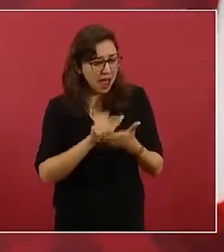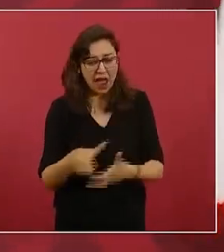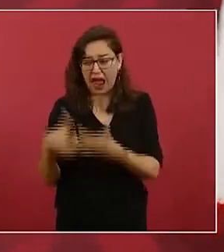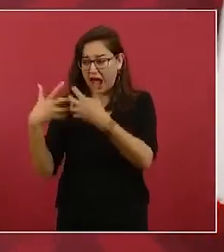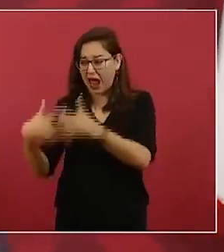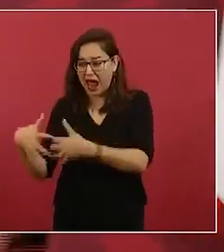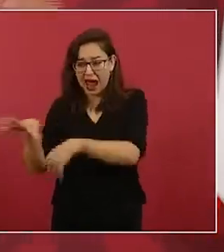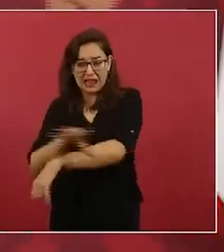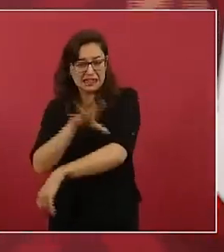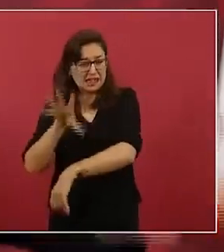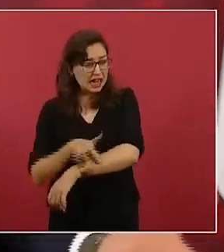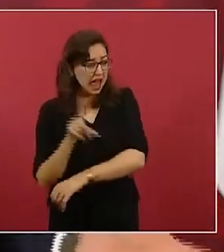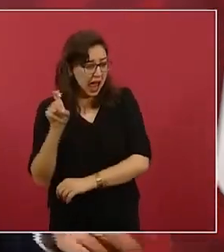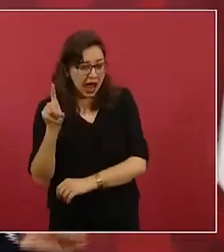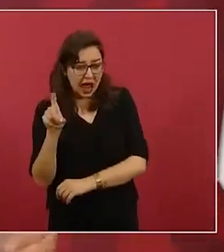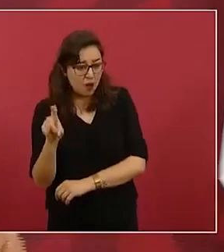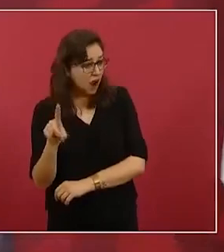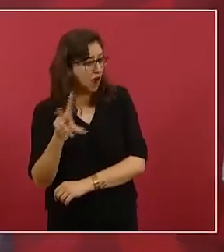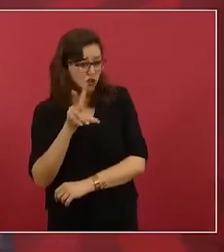Que los que saben,